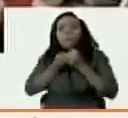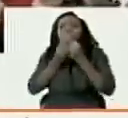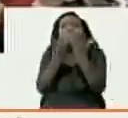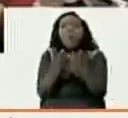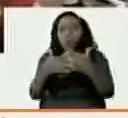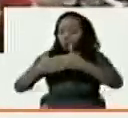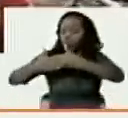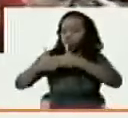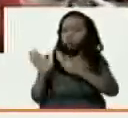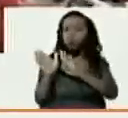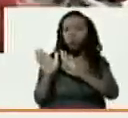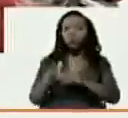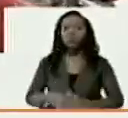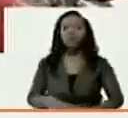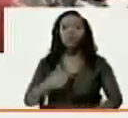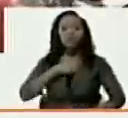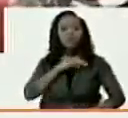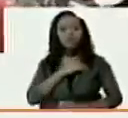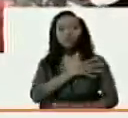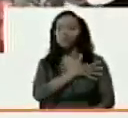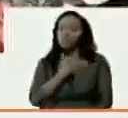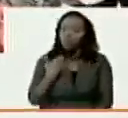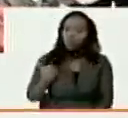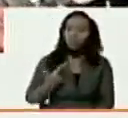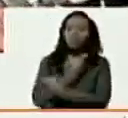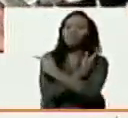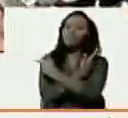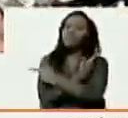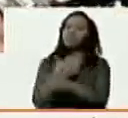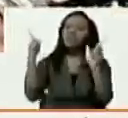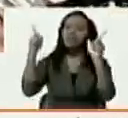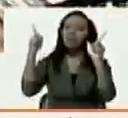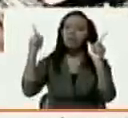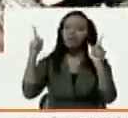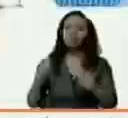abiertamente nuestros deseos de libertad.